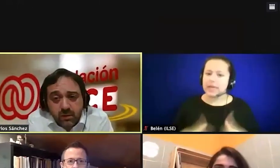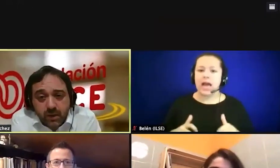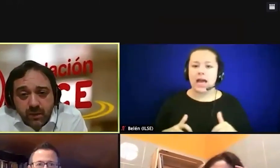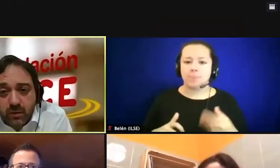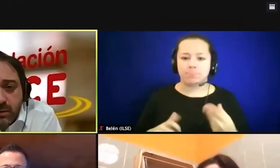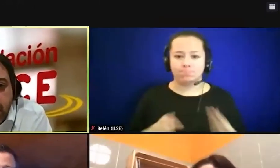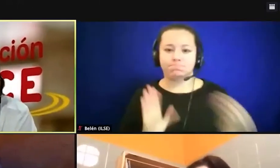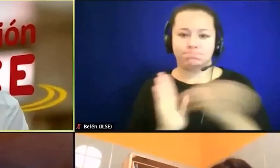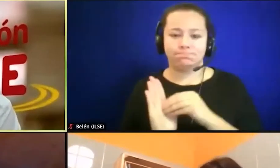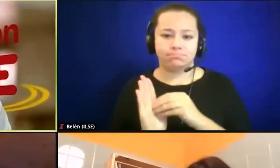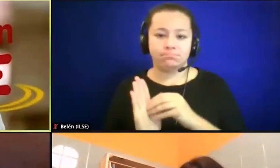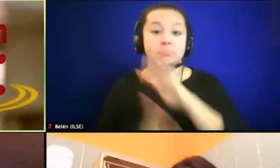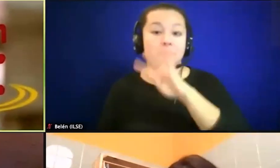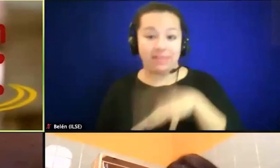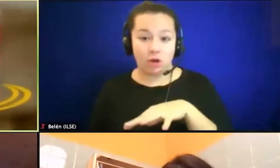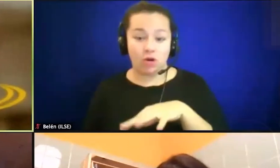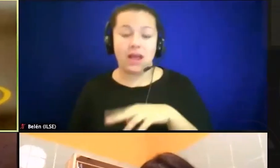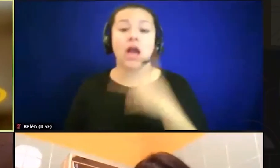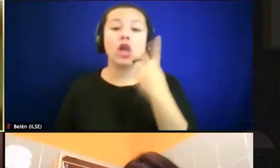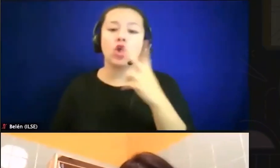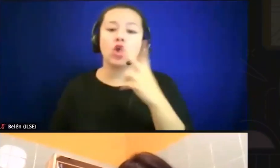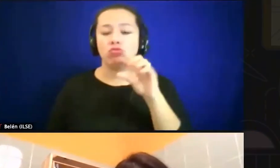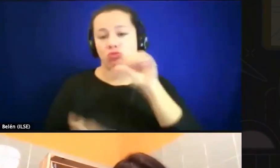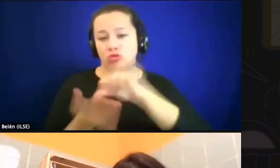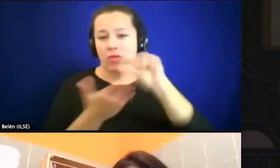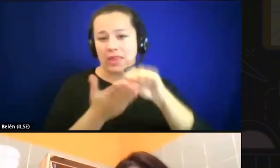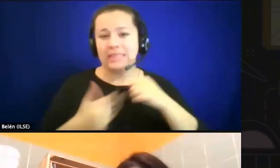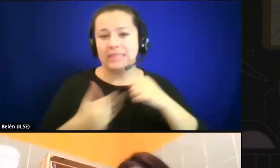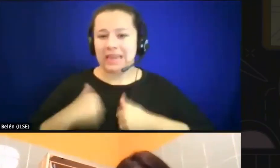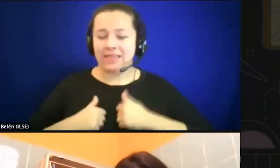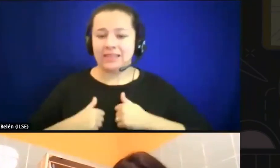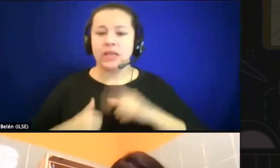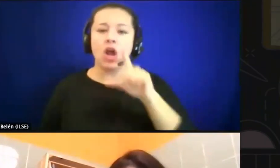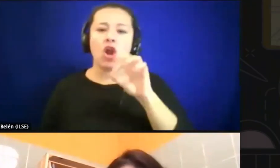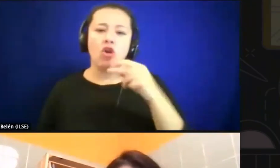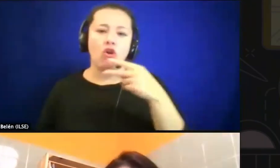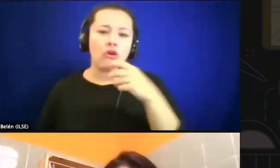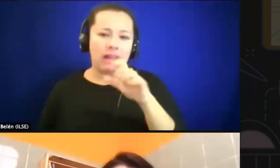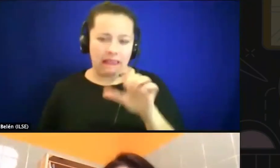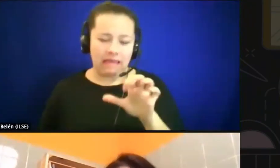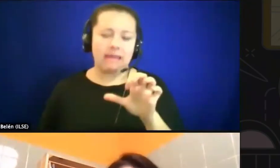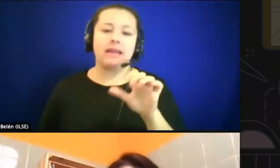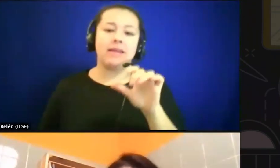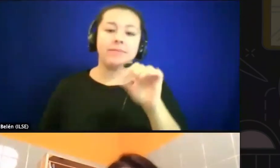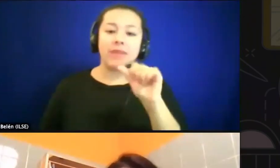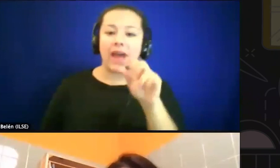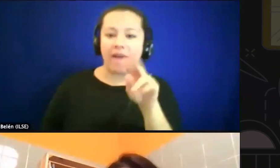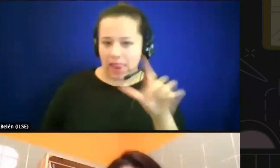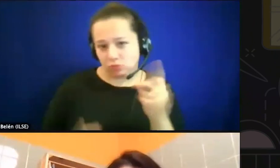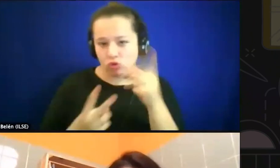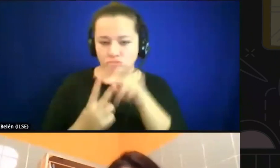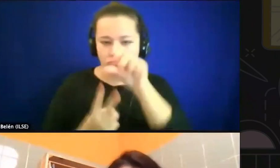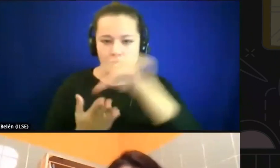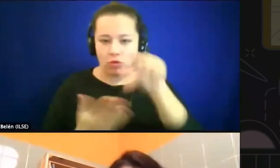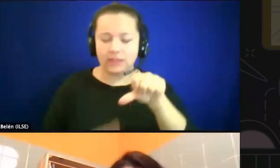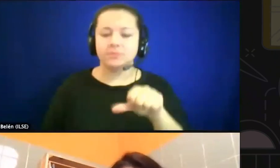en Barcelona y en 2 ciudades de Canadá, que son Longueuil y Laval. La movilidad se